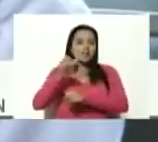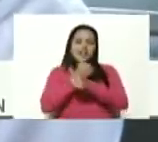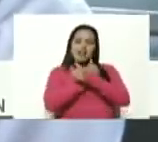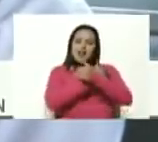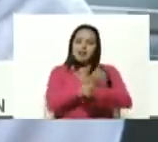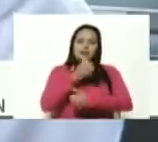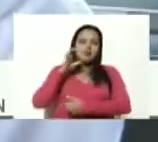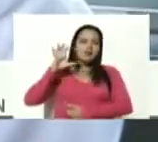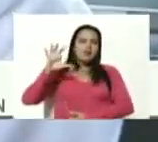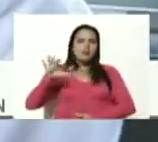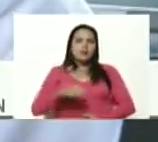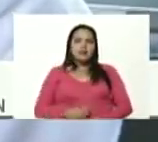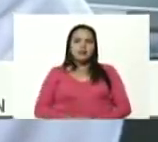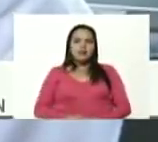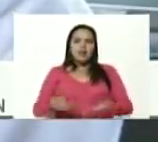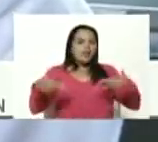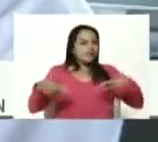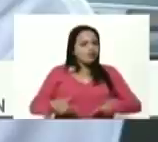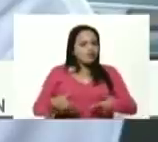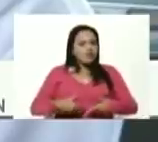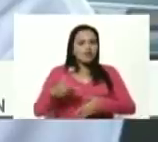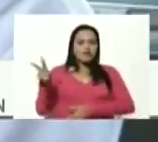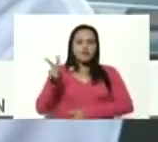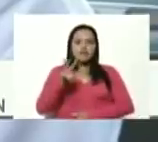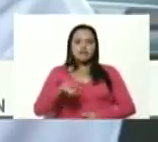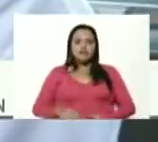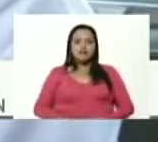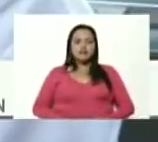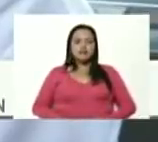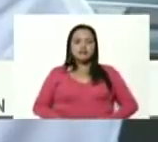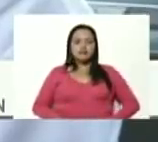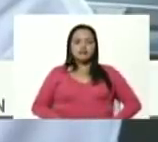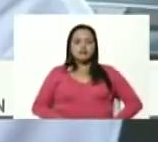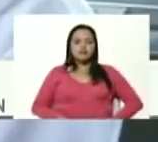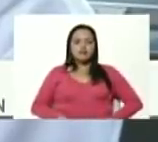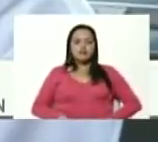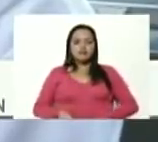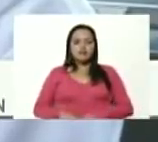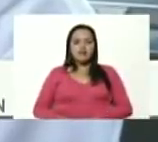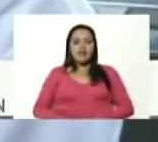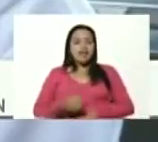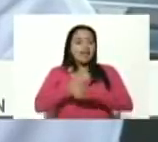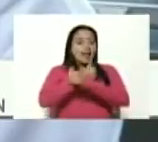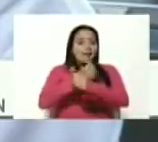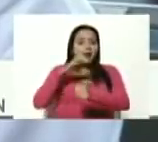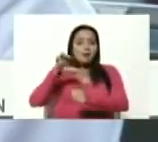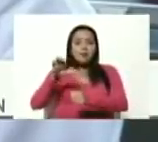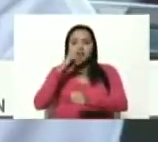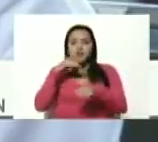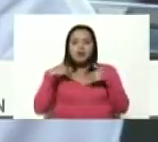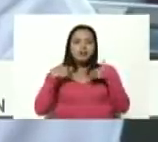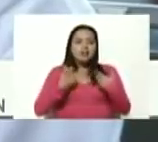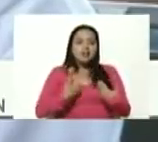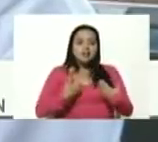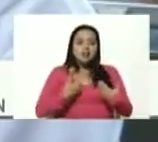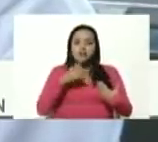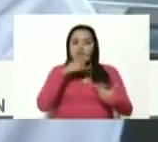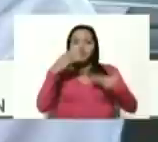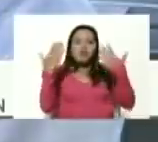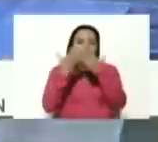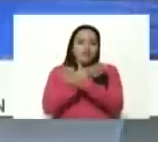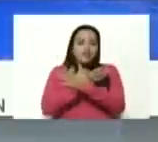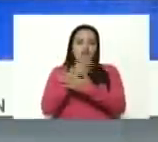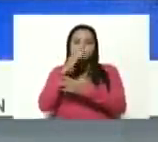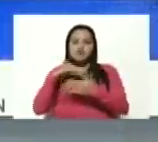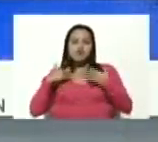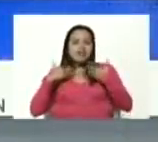patria, luchando por Venezuela. El que ama la patria no se cansa, no se confunde, no se